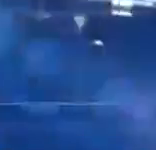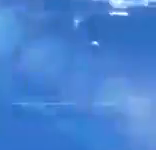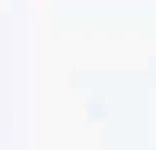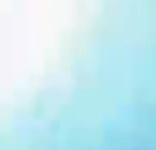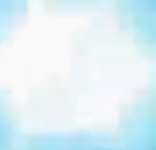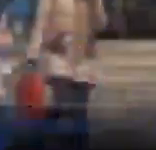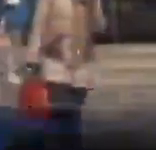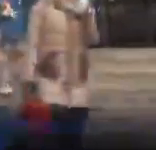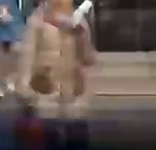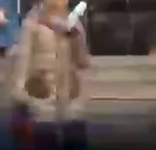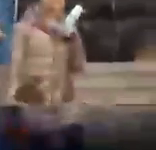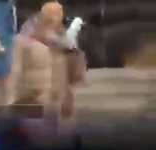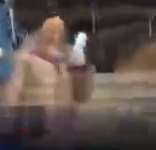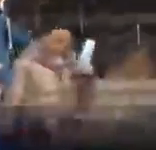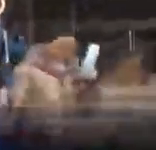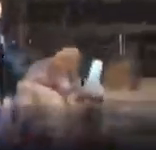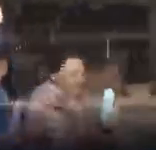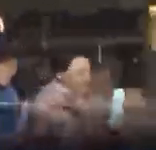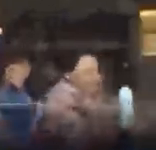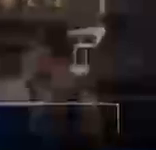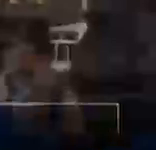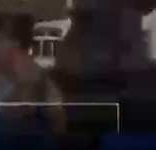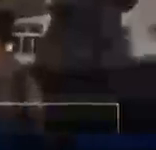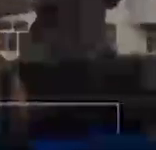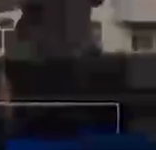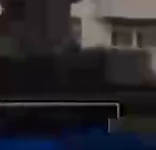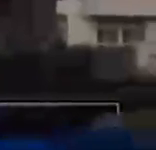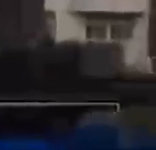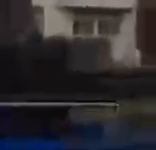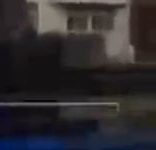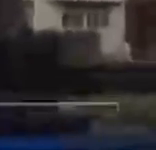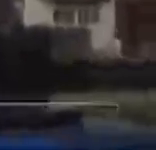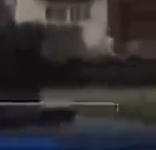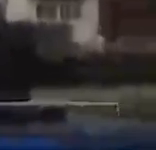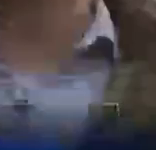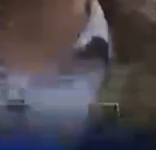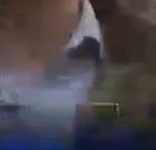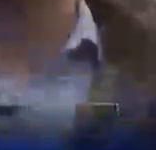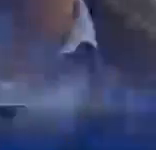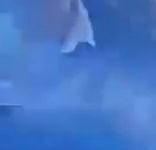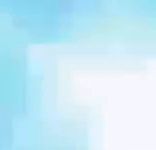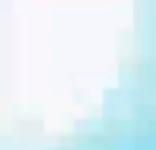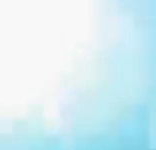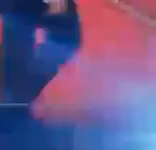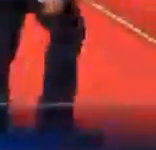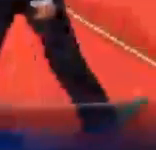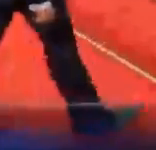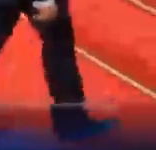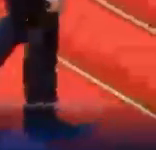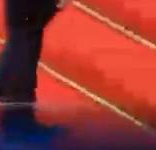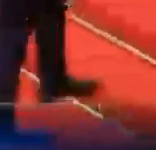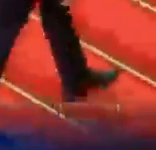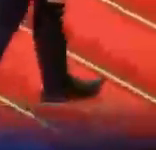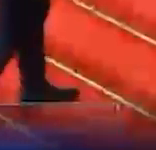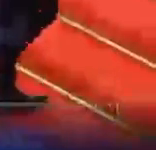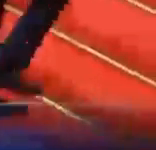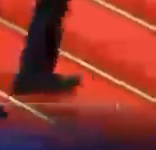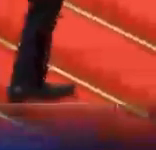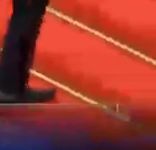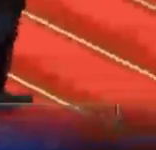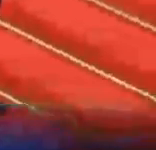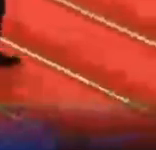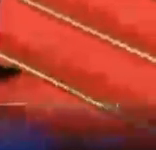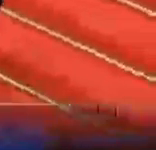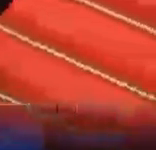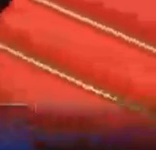nuevo periodo. China y Ecuador fortalecen sus relaciones en materia de comercio y cultura. Y en lo internacional,